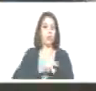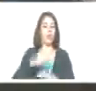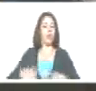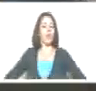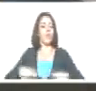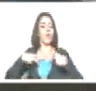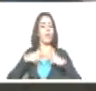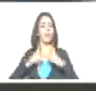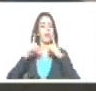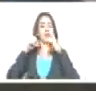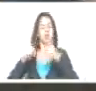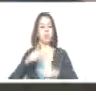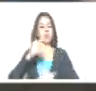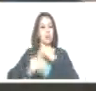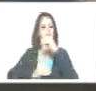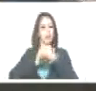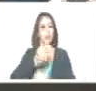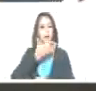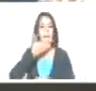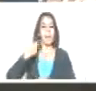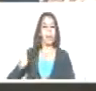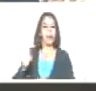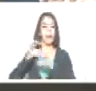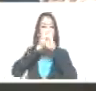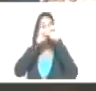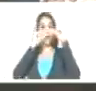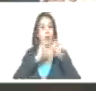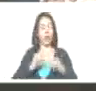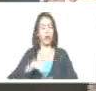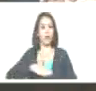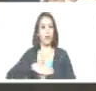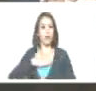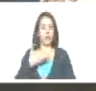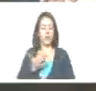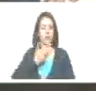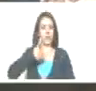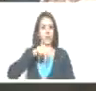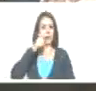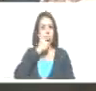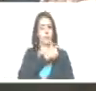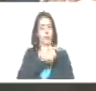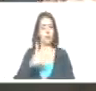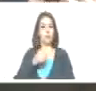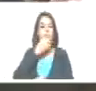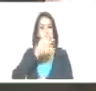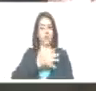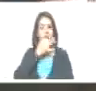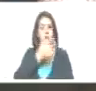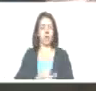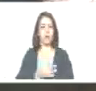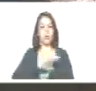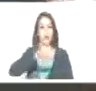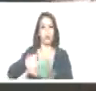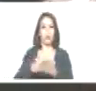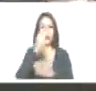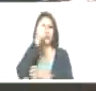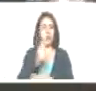la construcción de la mayor suma de felicidad posible para nuestro pueblo. Buenas tardes, colegas diputados y